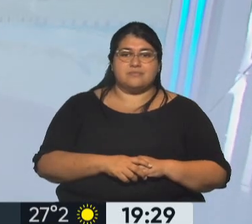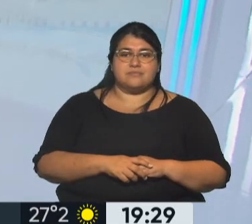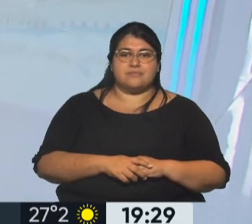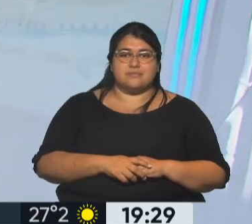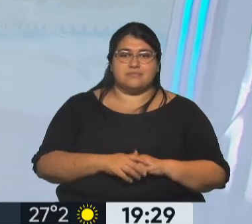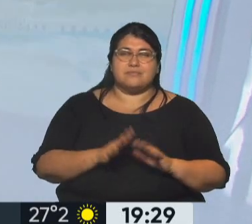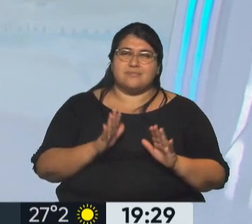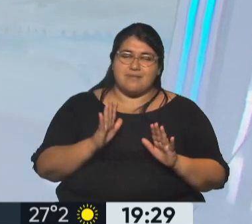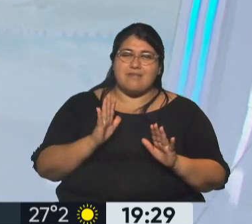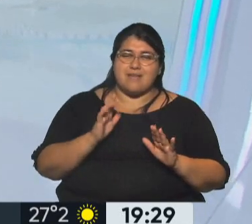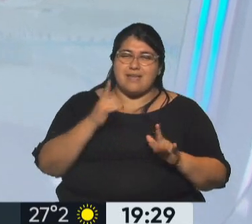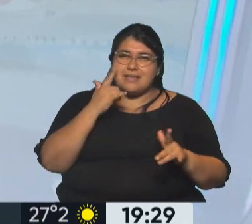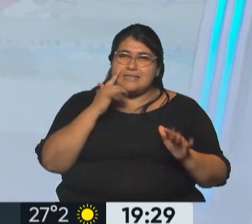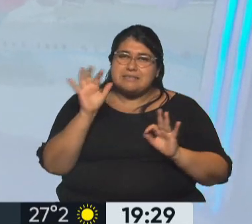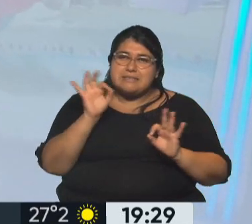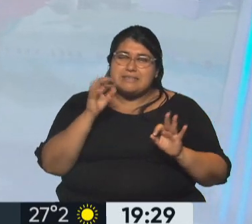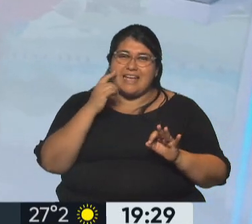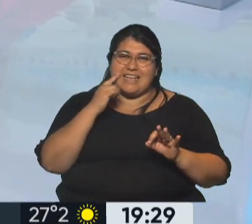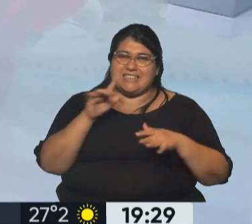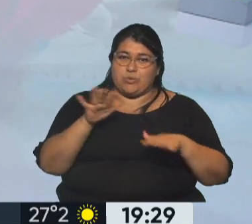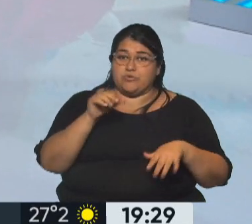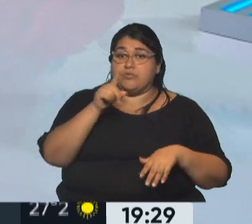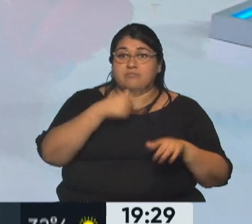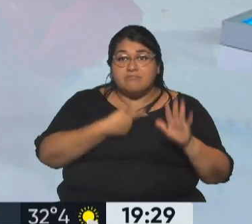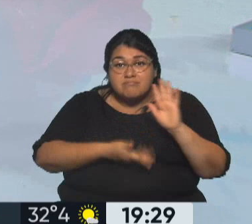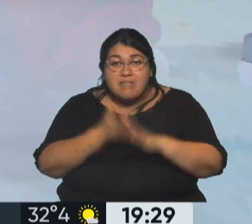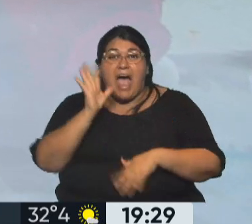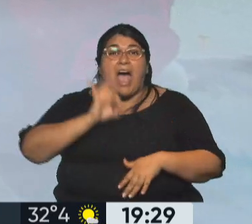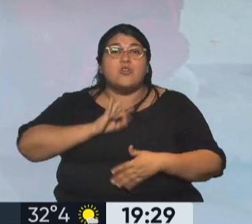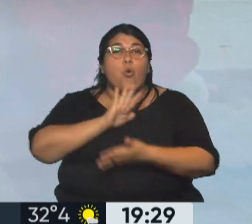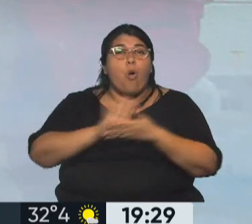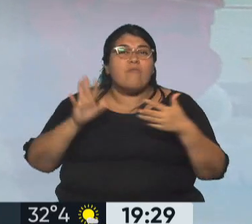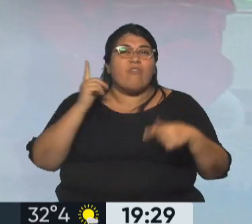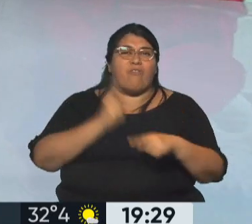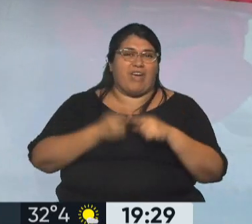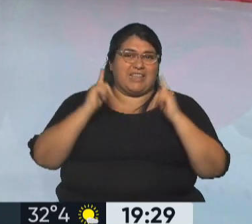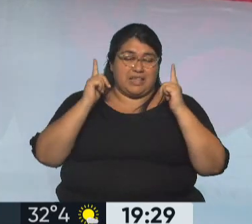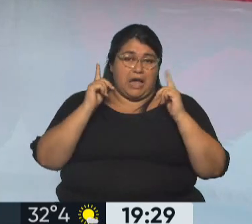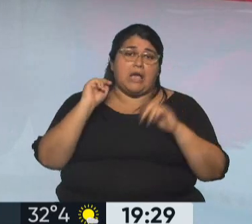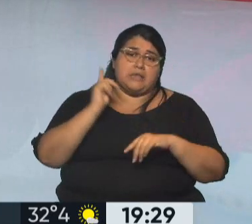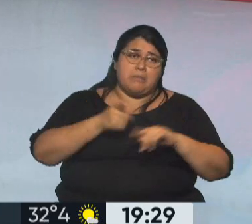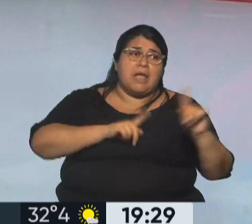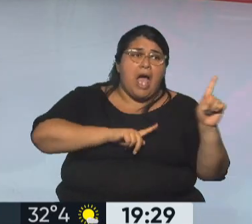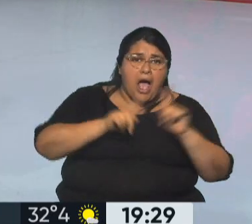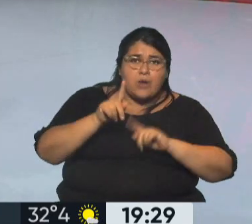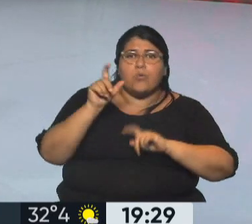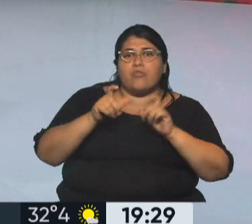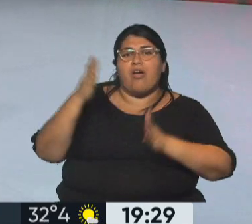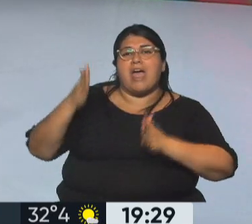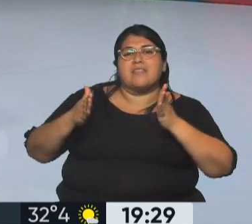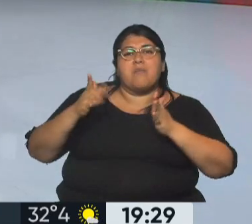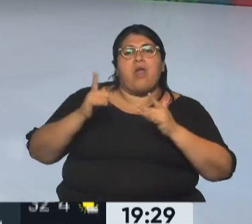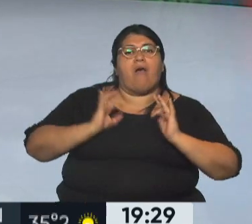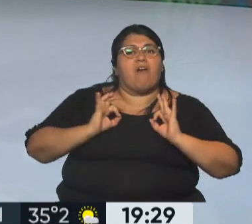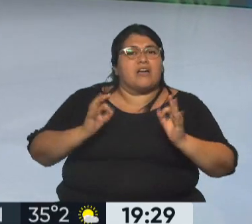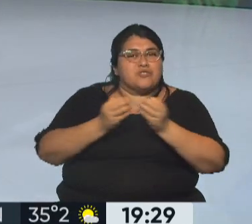Un poco un panorama de lo que significa ir a festejar Año Nuevo, pero también para algunos o algunas comenzar la temporada de vacaciones,